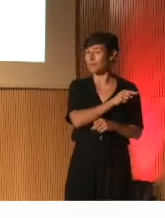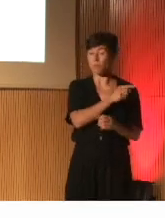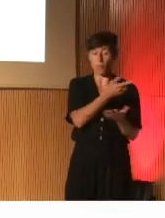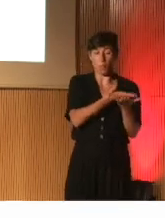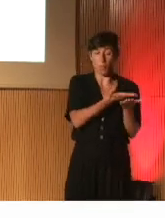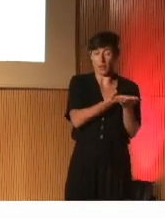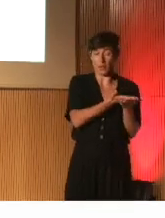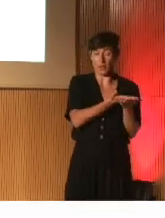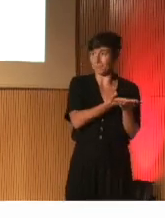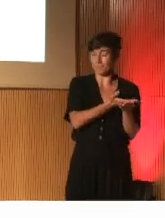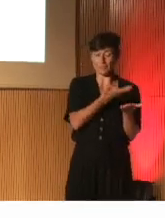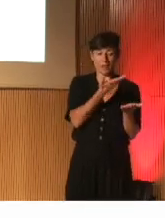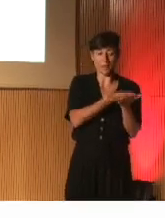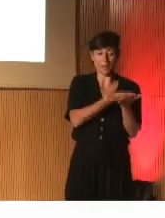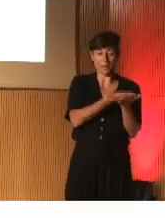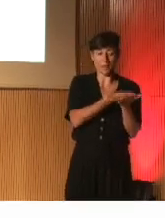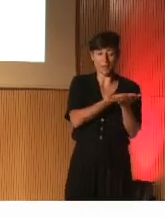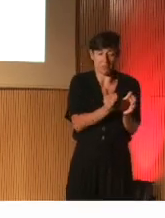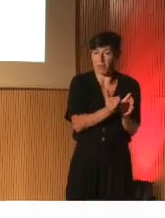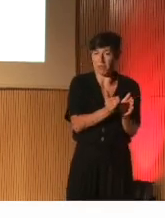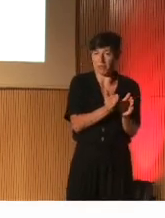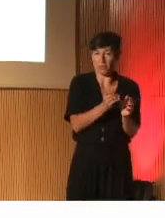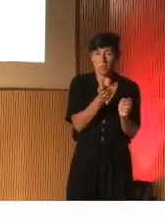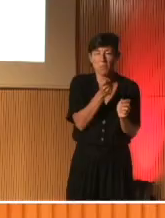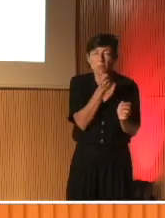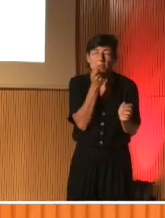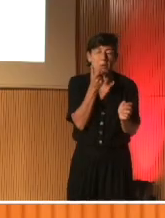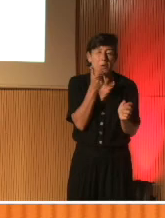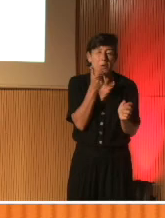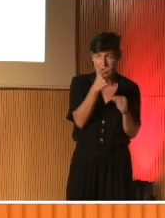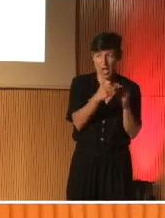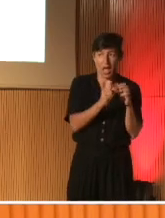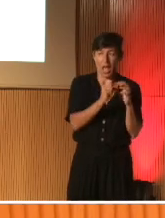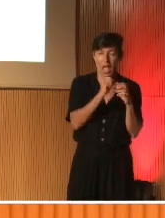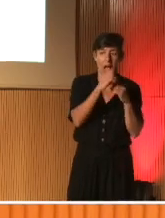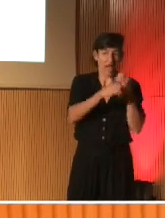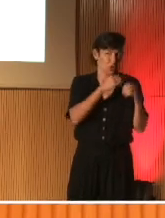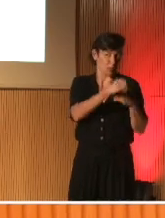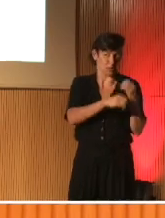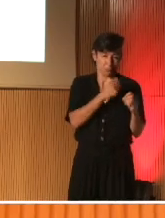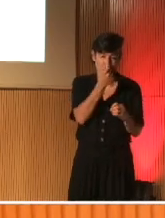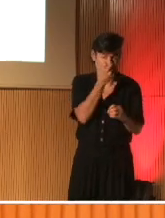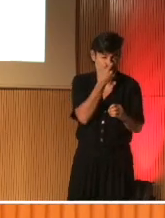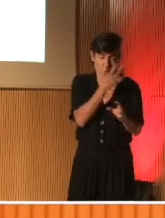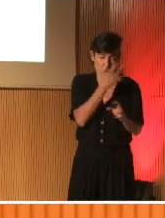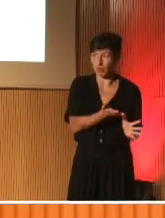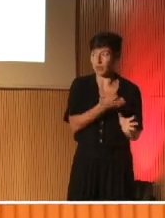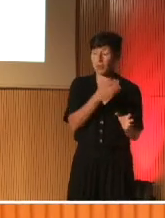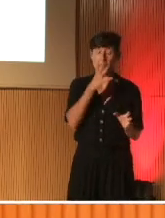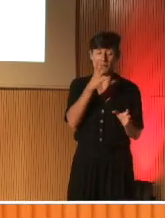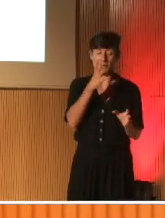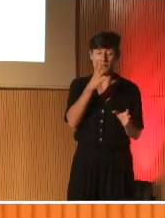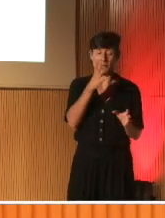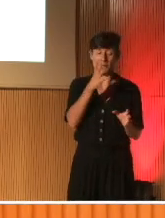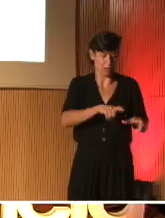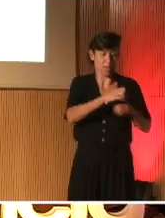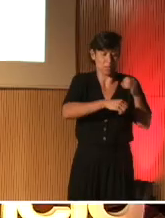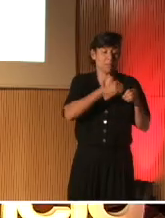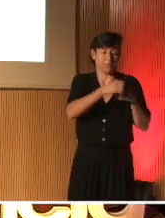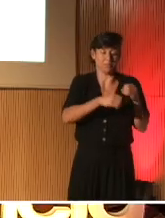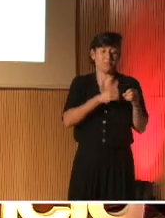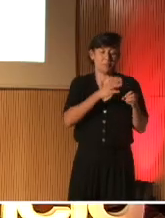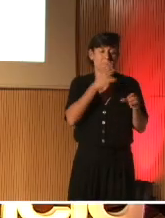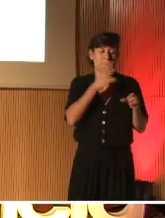la muestra es finita como de unos pocos cientos de átomos porque efectivamente la muestra está compuesta de átomos porque tiene la manía de ser